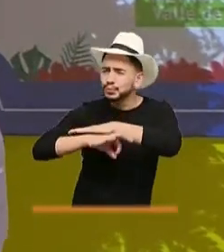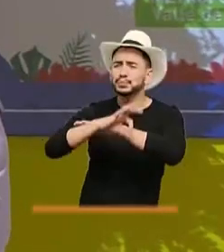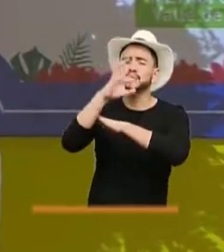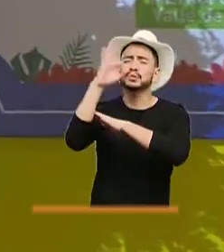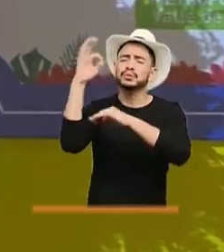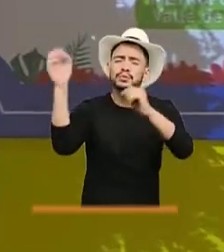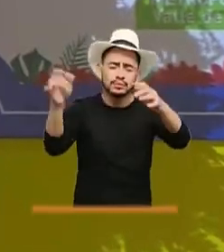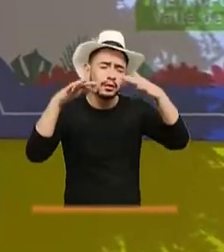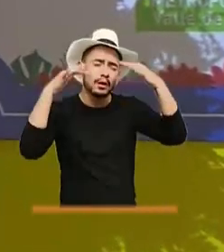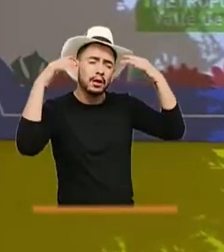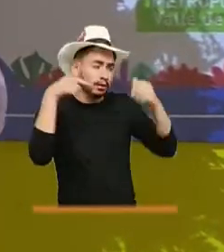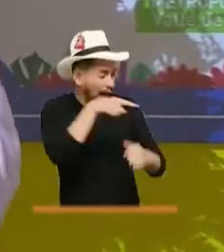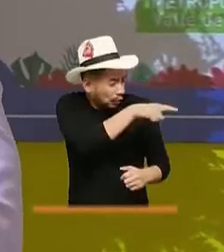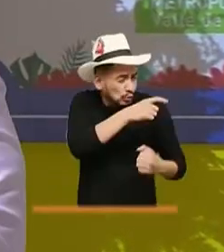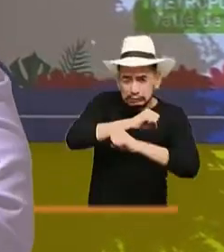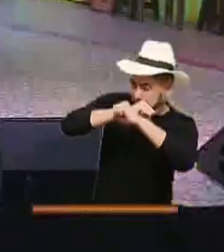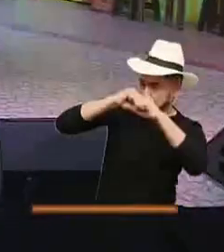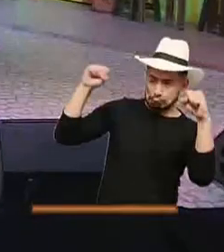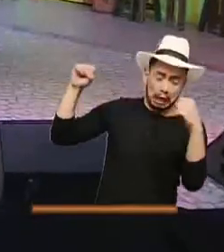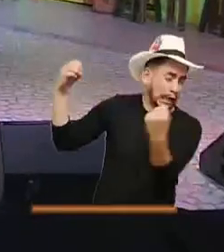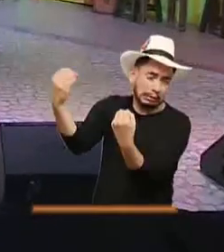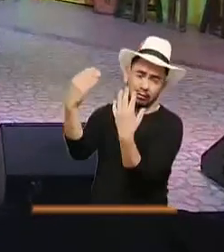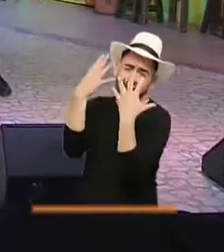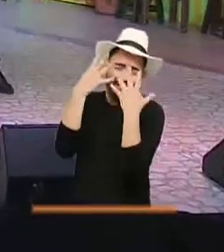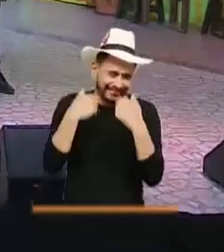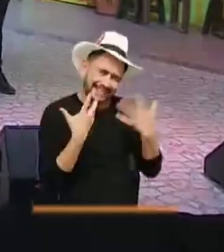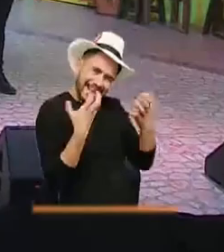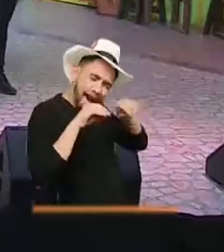pichingo, todo el día por la semana.